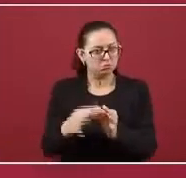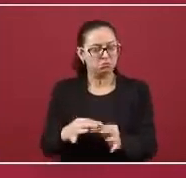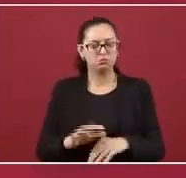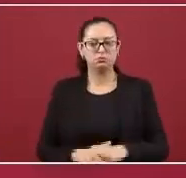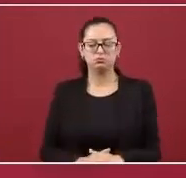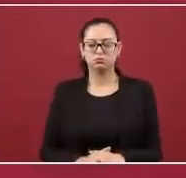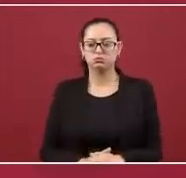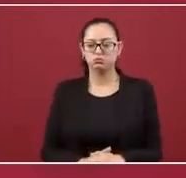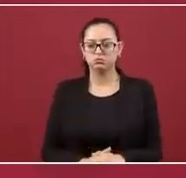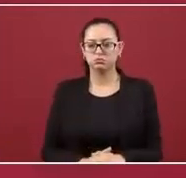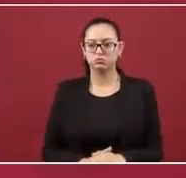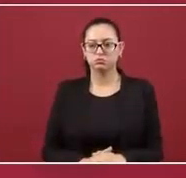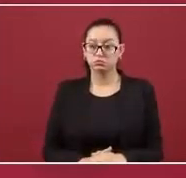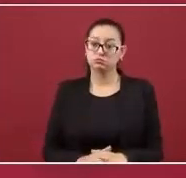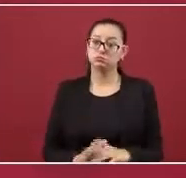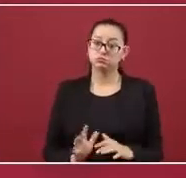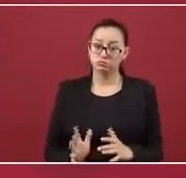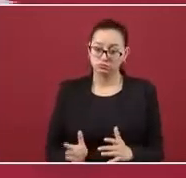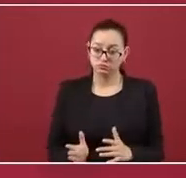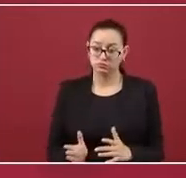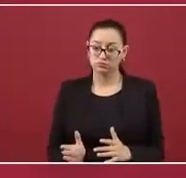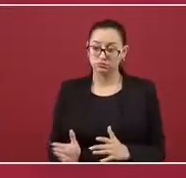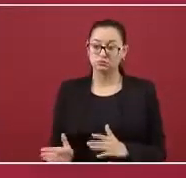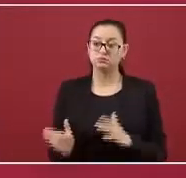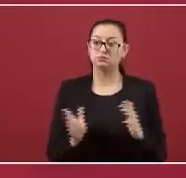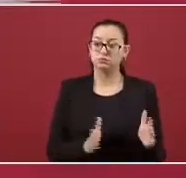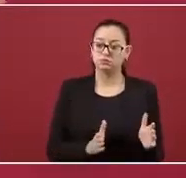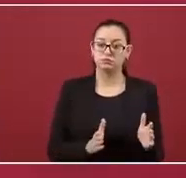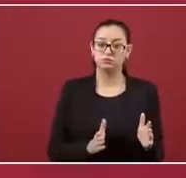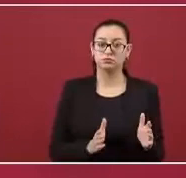Por otro lado, hay